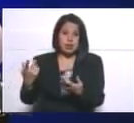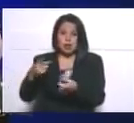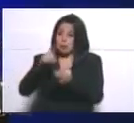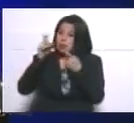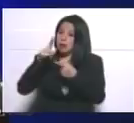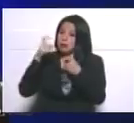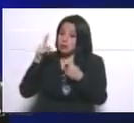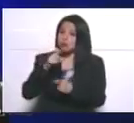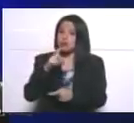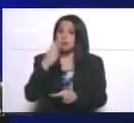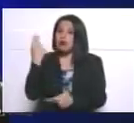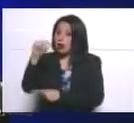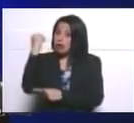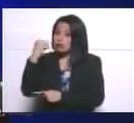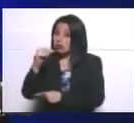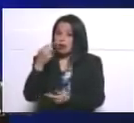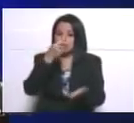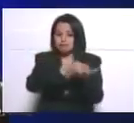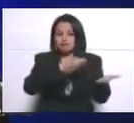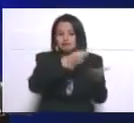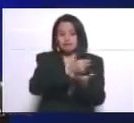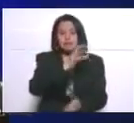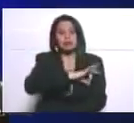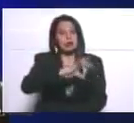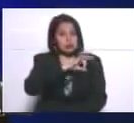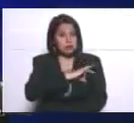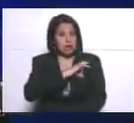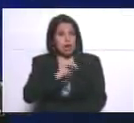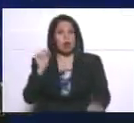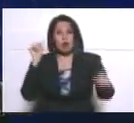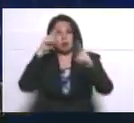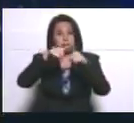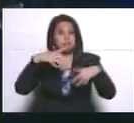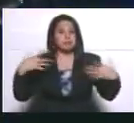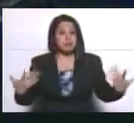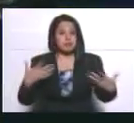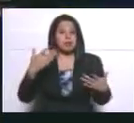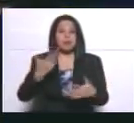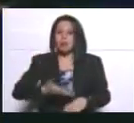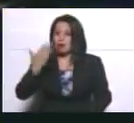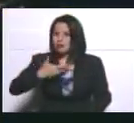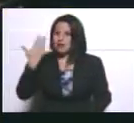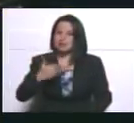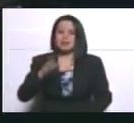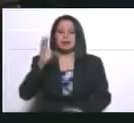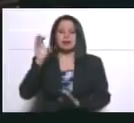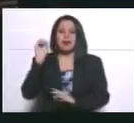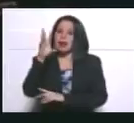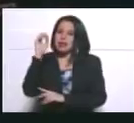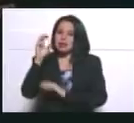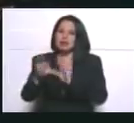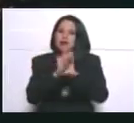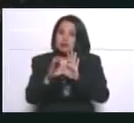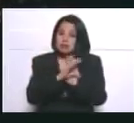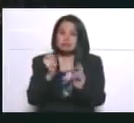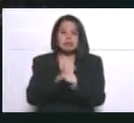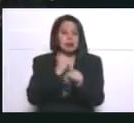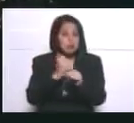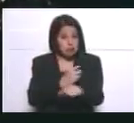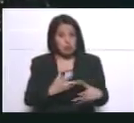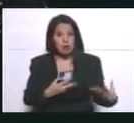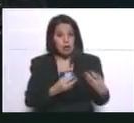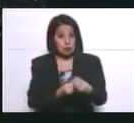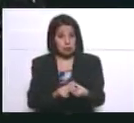social. Entonces sí tiene un sentido el objetivo programático para lo cual se convocó a la constituyente y en lo cual se está trabajando. Pero